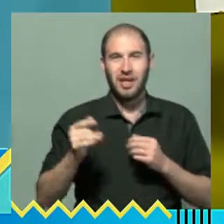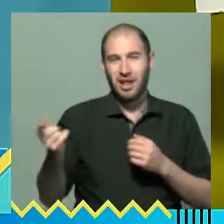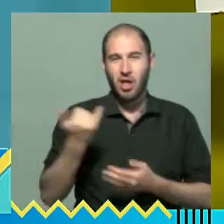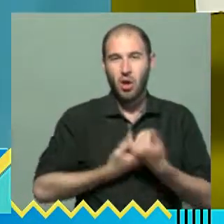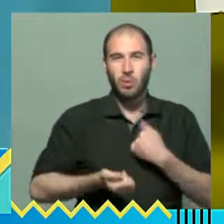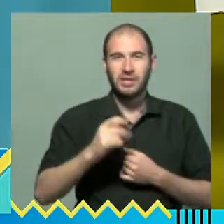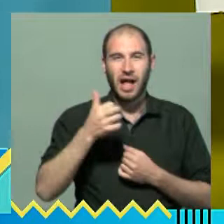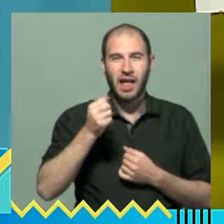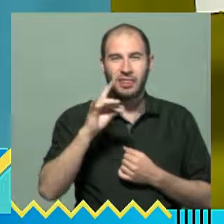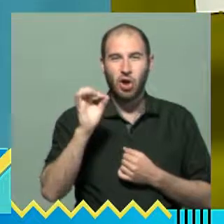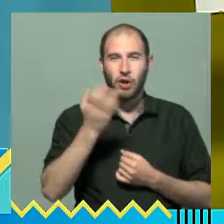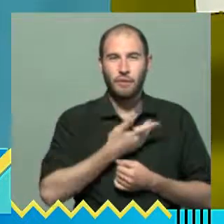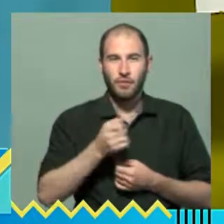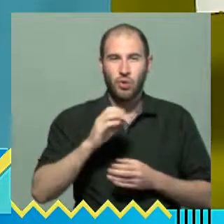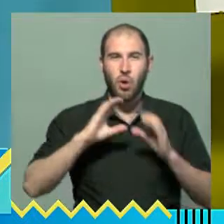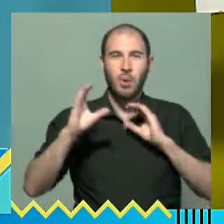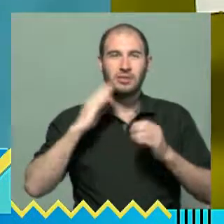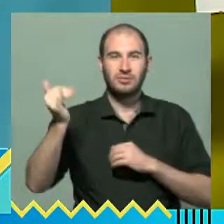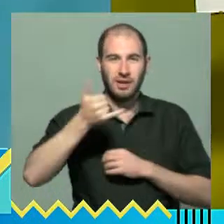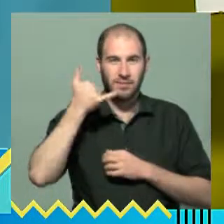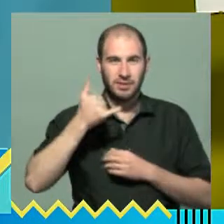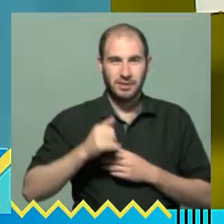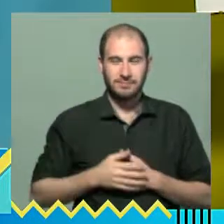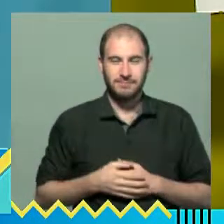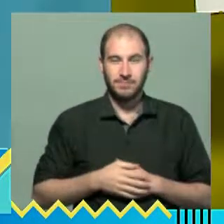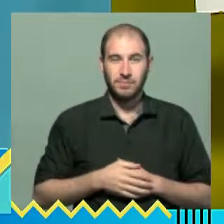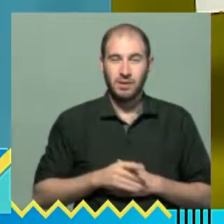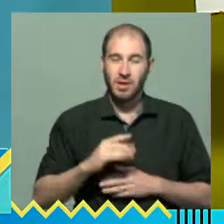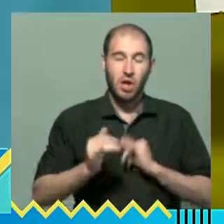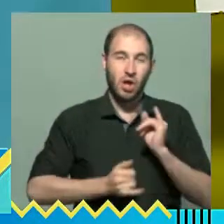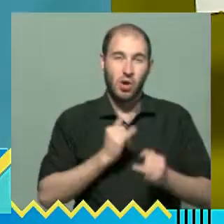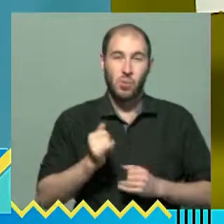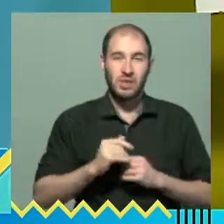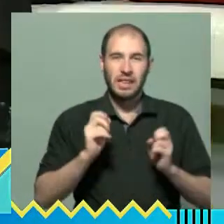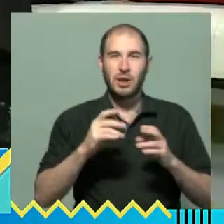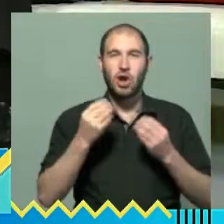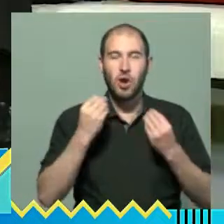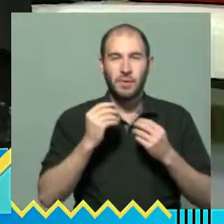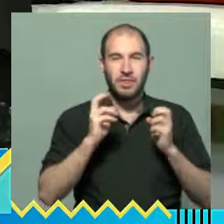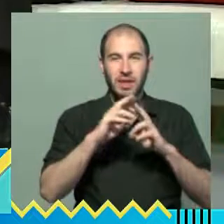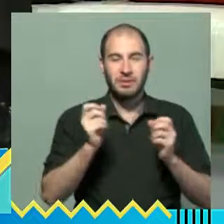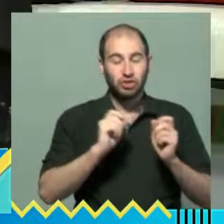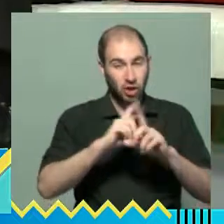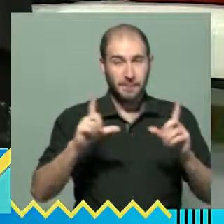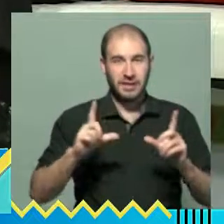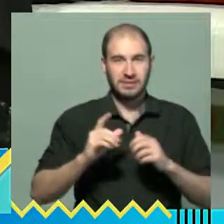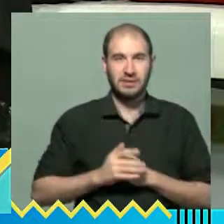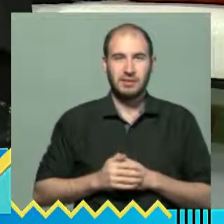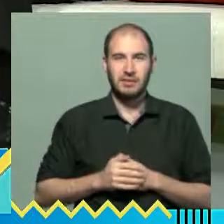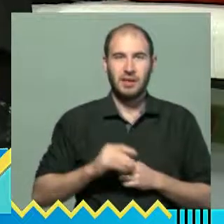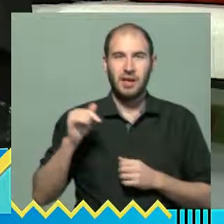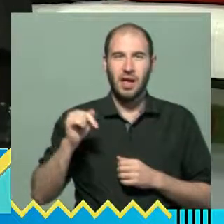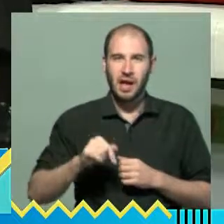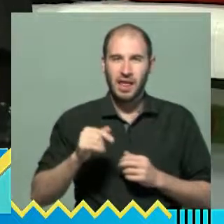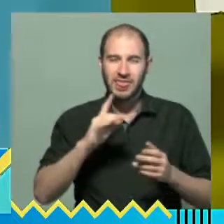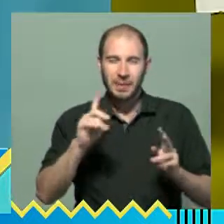contaba Adolfo recién en la comunicación telefónica y bueno, ¿no? Seguíamos hablando un poco de esto, ¿no? Cómo el factor sorpresa, ¿no?, puede empezar a jugar